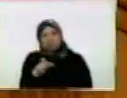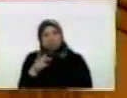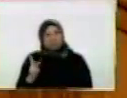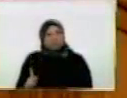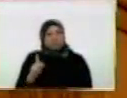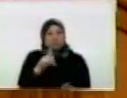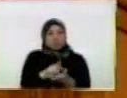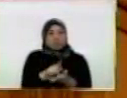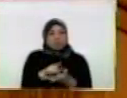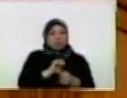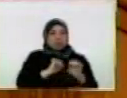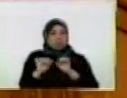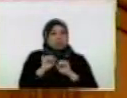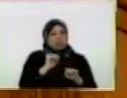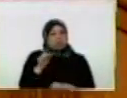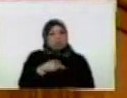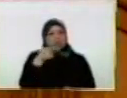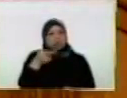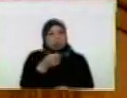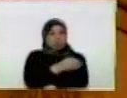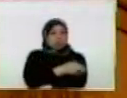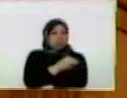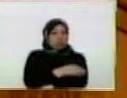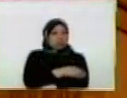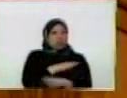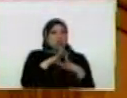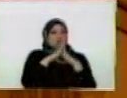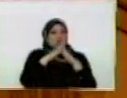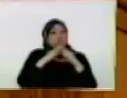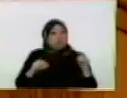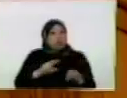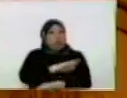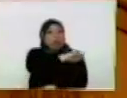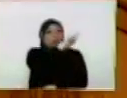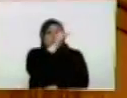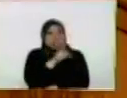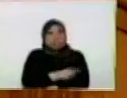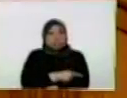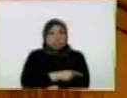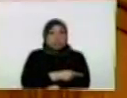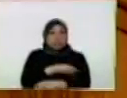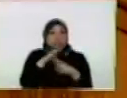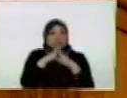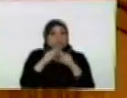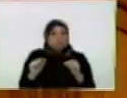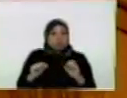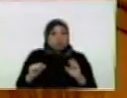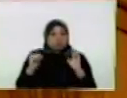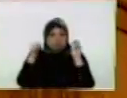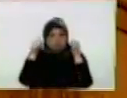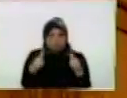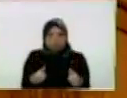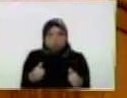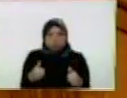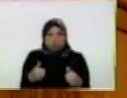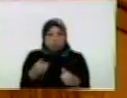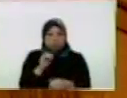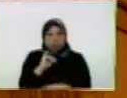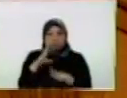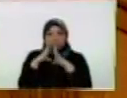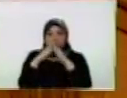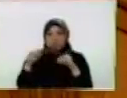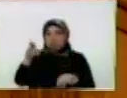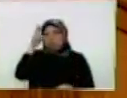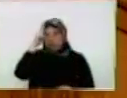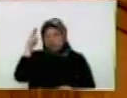y su movimiento político tenía toda la fuerza, tenía todo el arrastre, tenía toda la